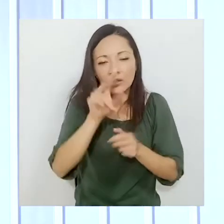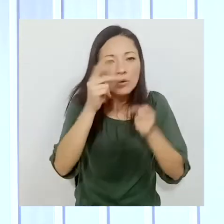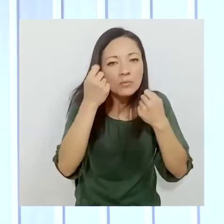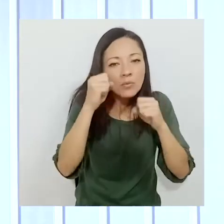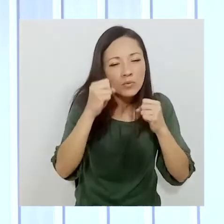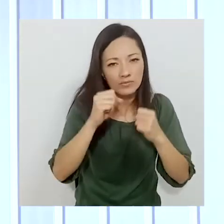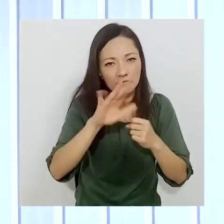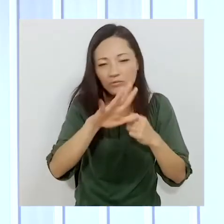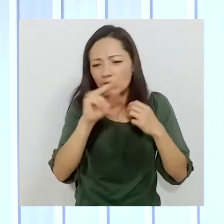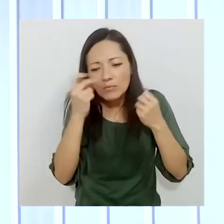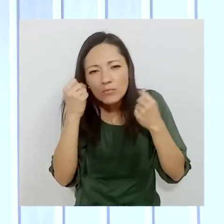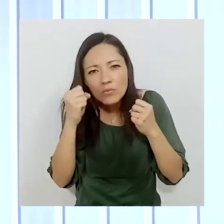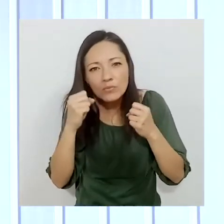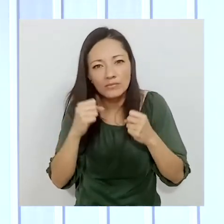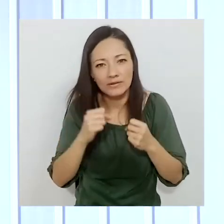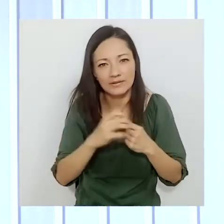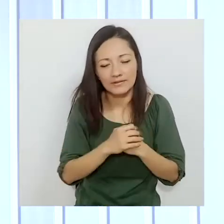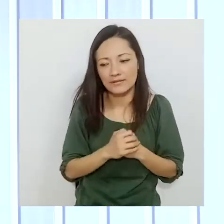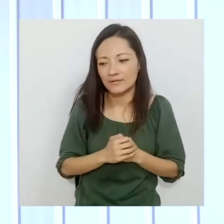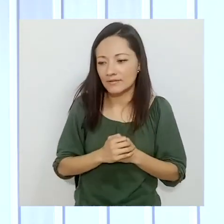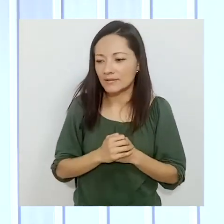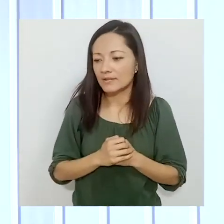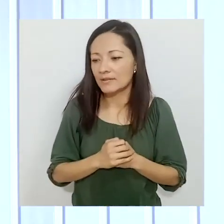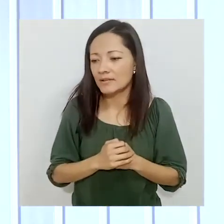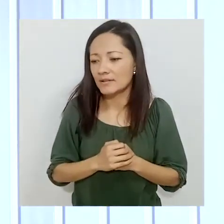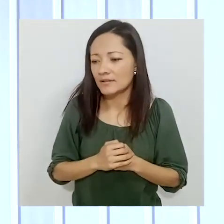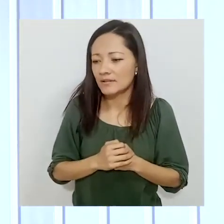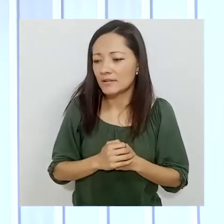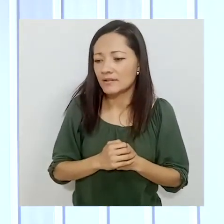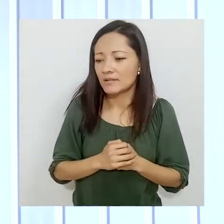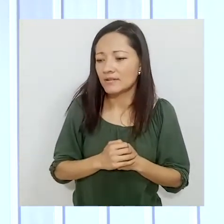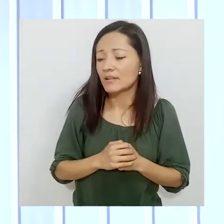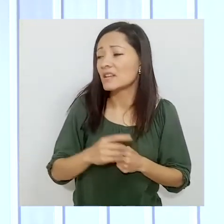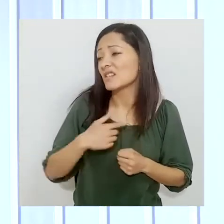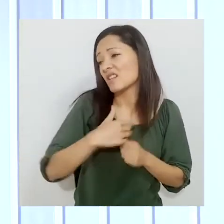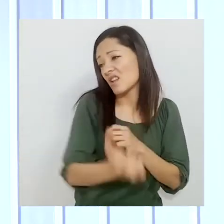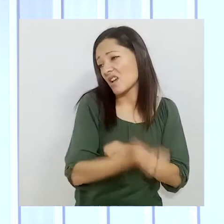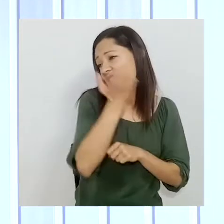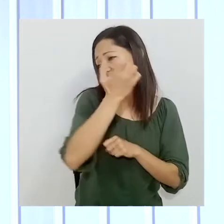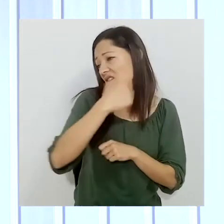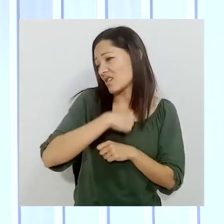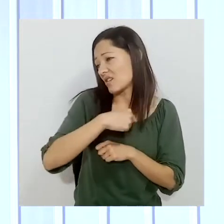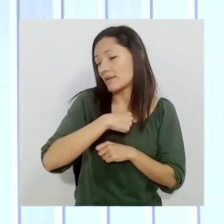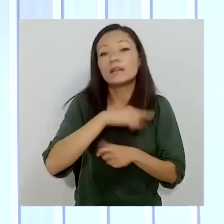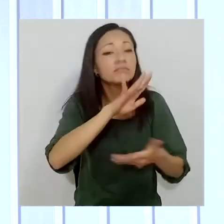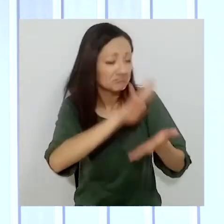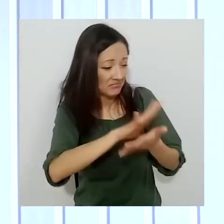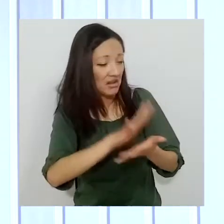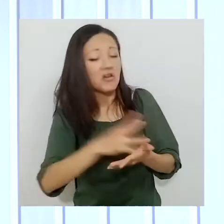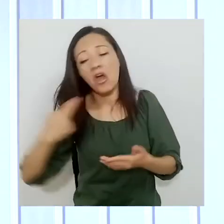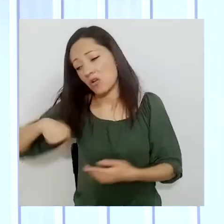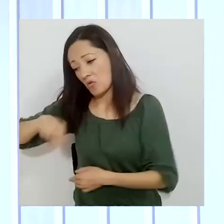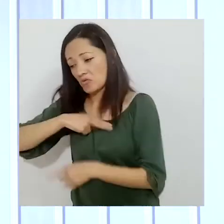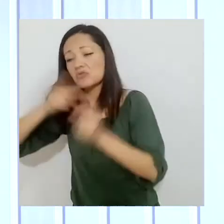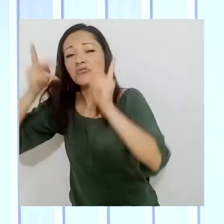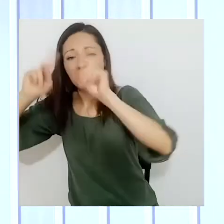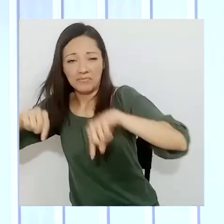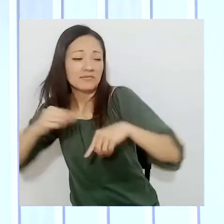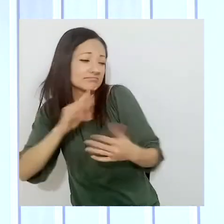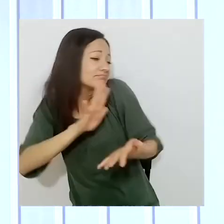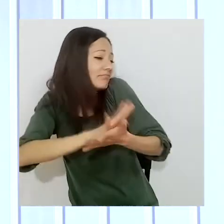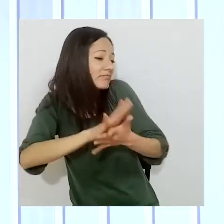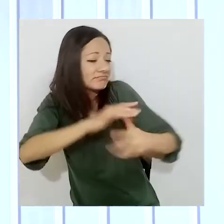se preocupe, mire, no, es que yo soy desechado, bienvenido, vamos por este camino. Pero es que